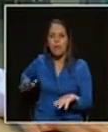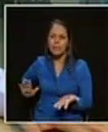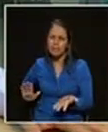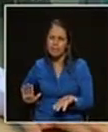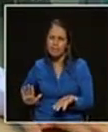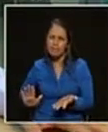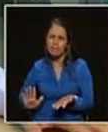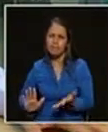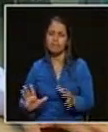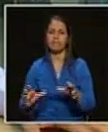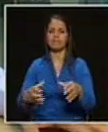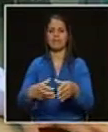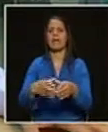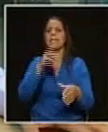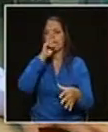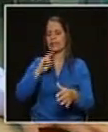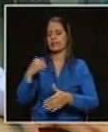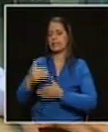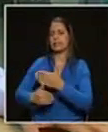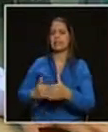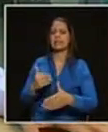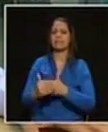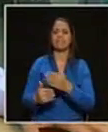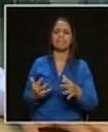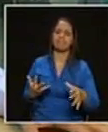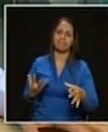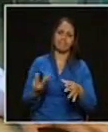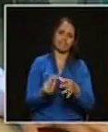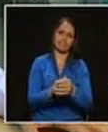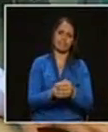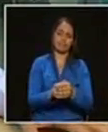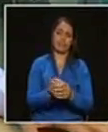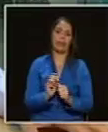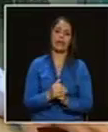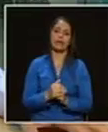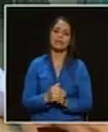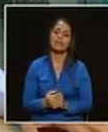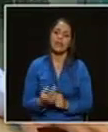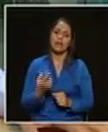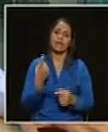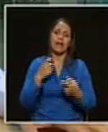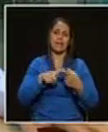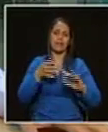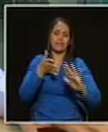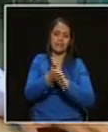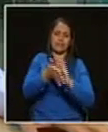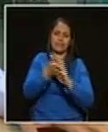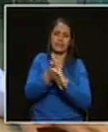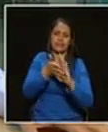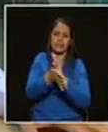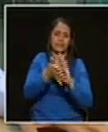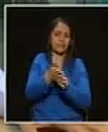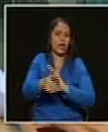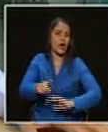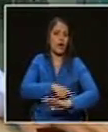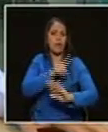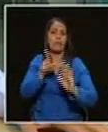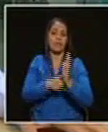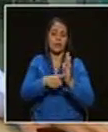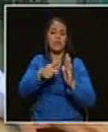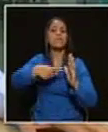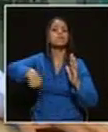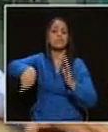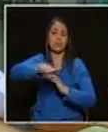referirnos a ellos como en un proceso de inclusión. Es una comunidad que necesita información permanente, tienen todo el derecho a